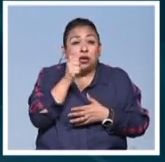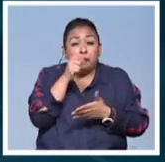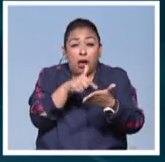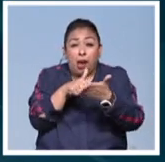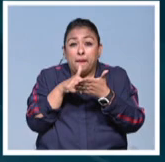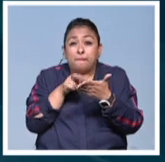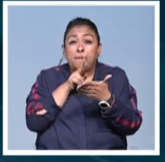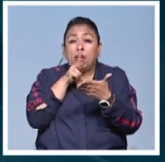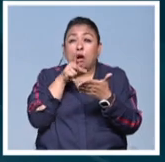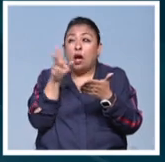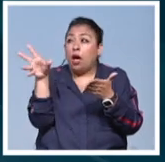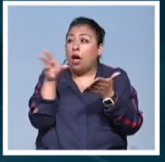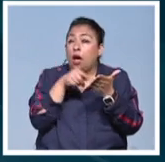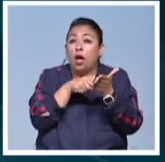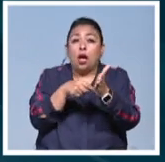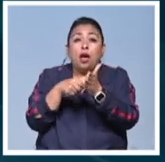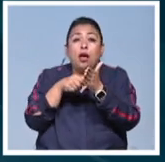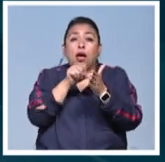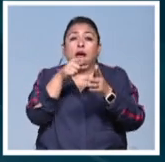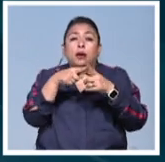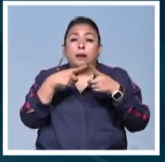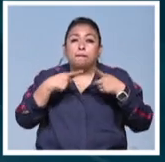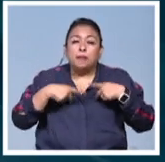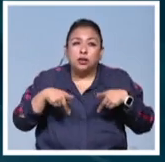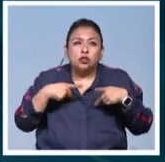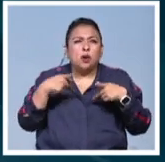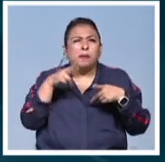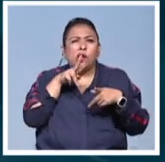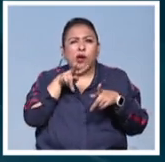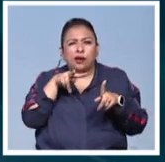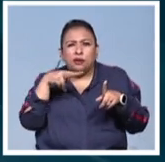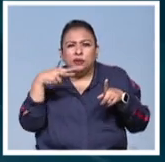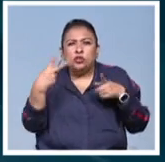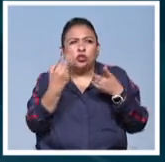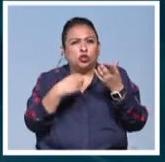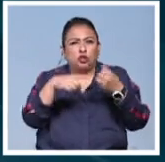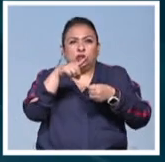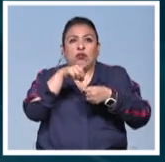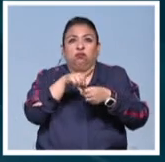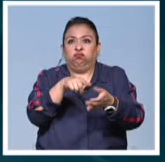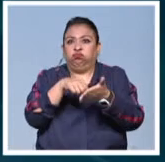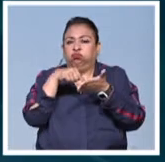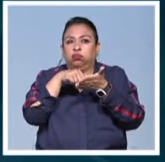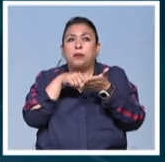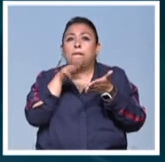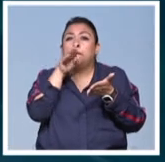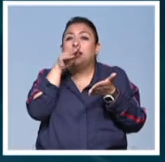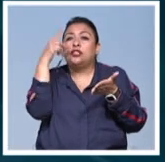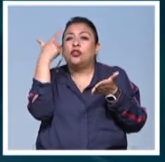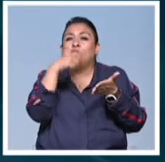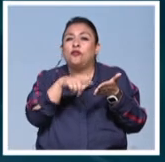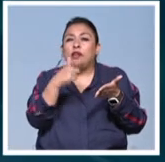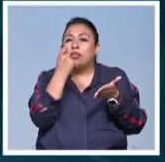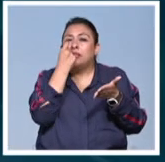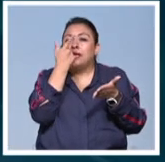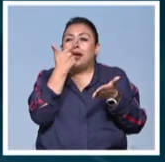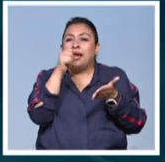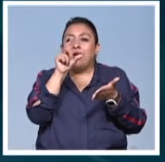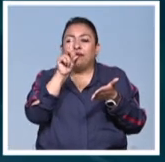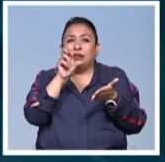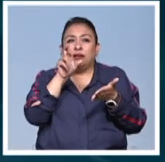el mejor retrato de personas y la mejor panorámica de las sociedades. El patito feo de Hans Christian